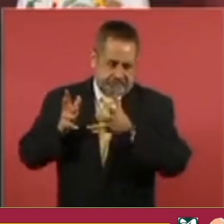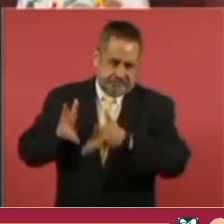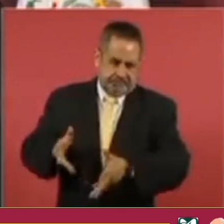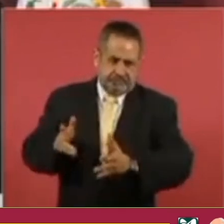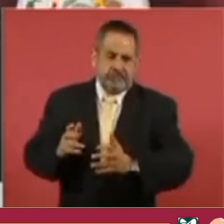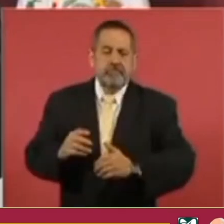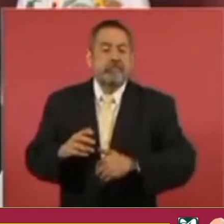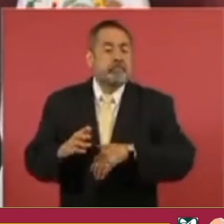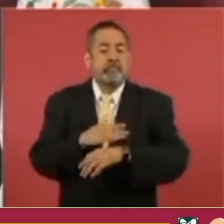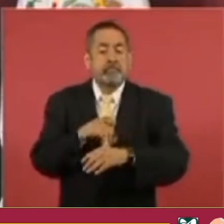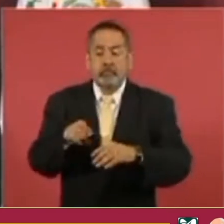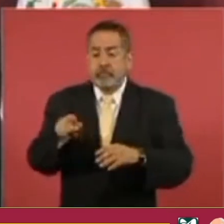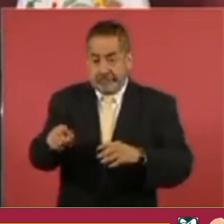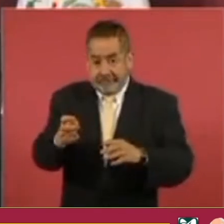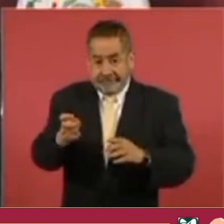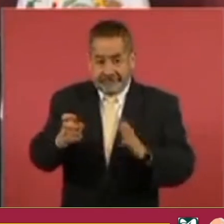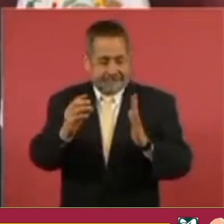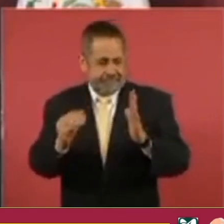Porque ya está